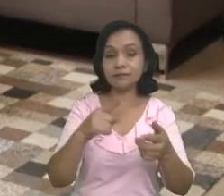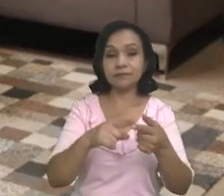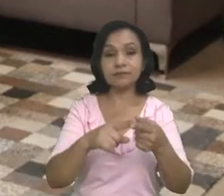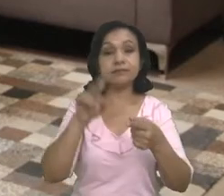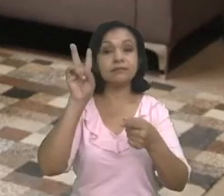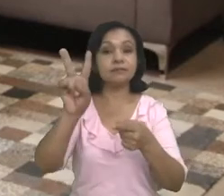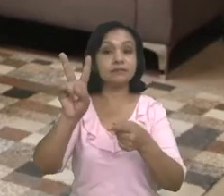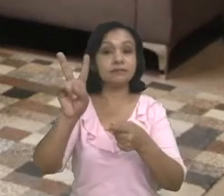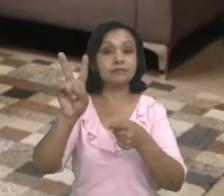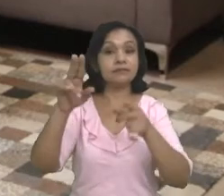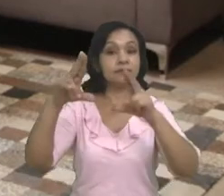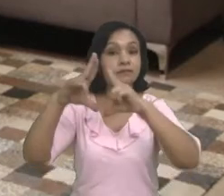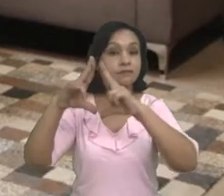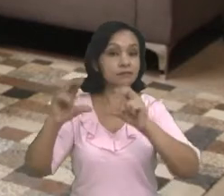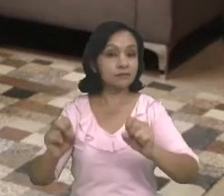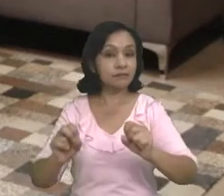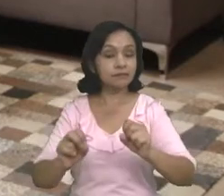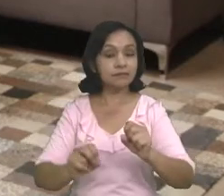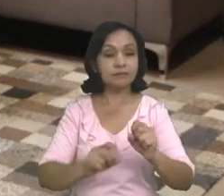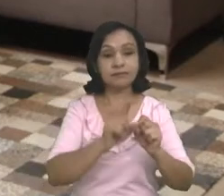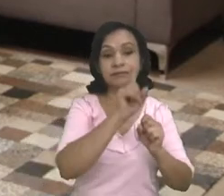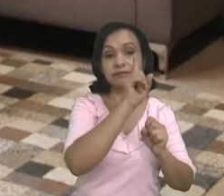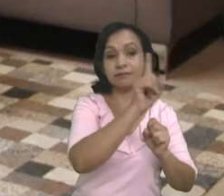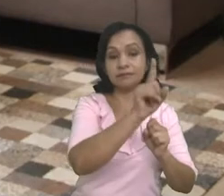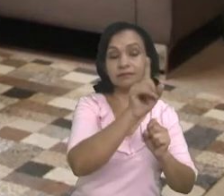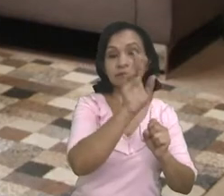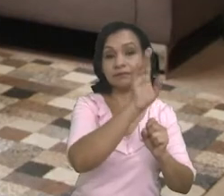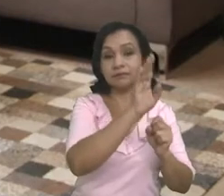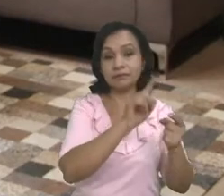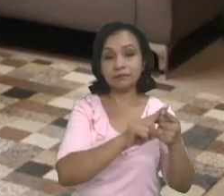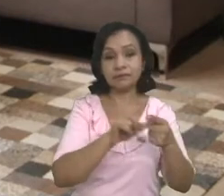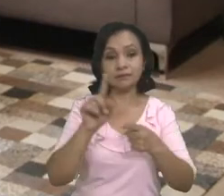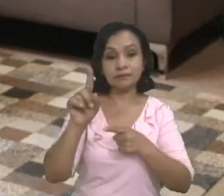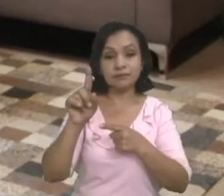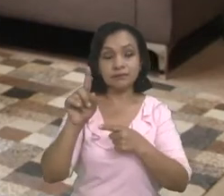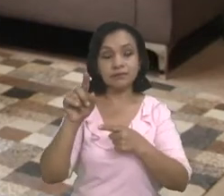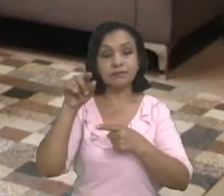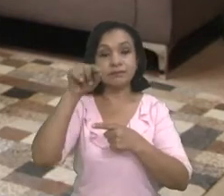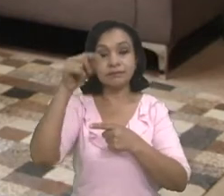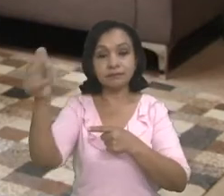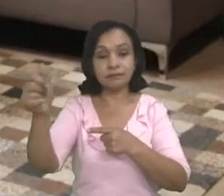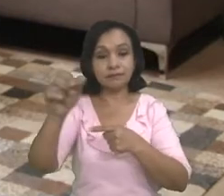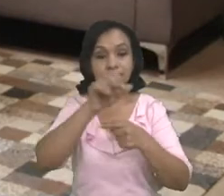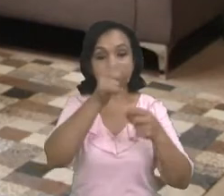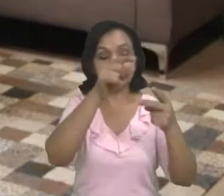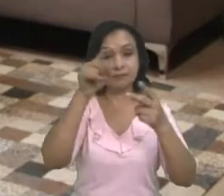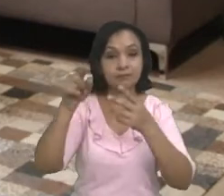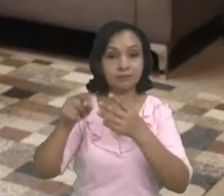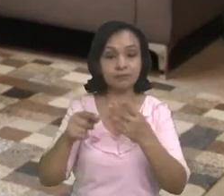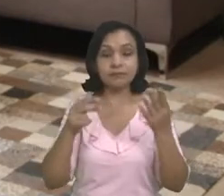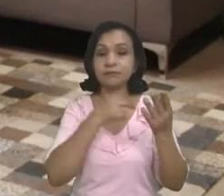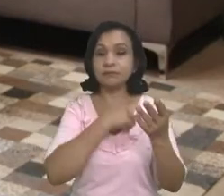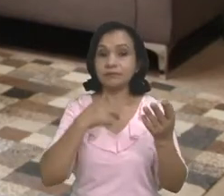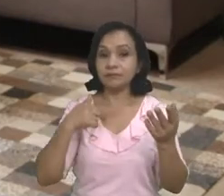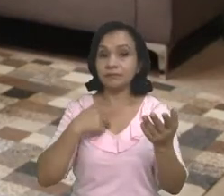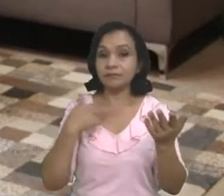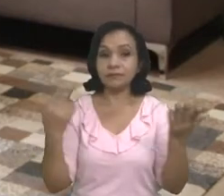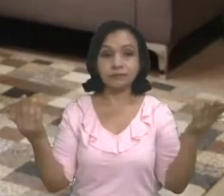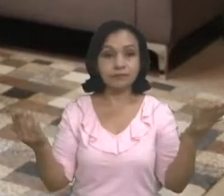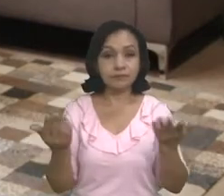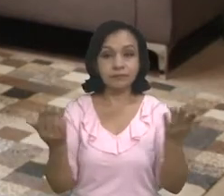hay dos casos en nicaragua hay uno que está en el espai hay otro que éste no sé dónde y eso es lo que genera